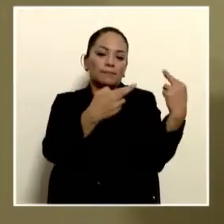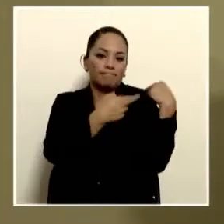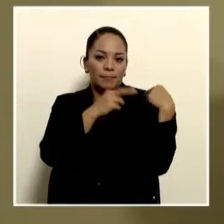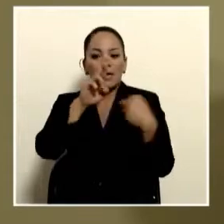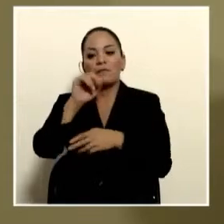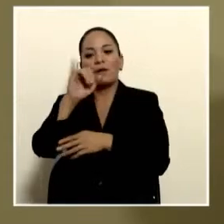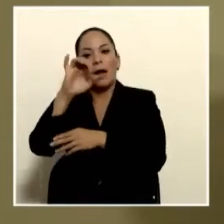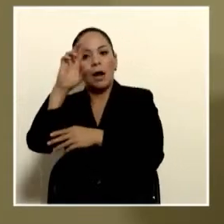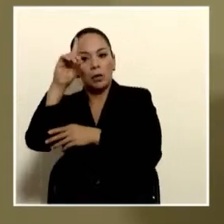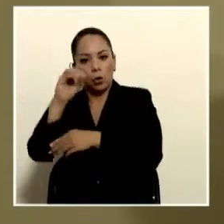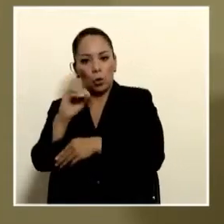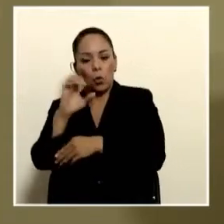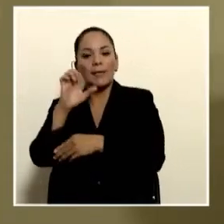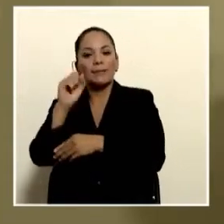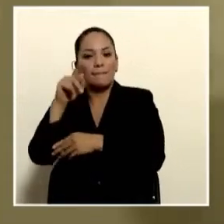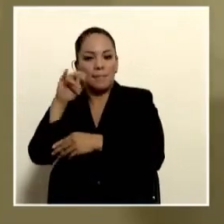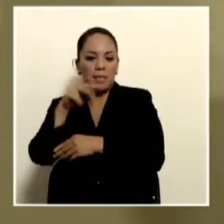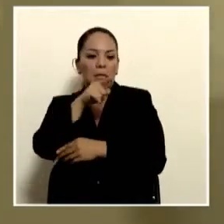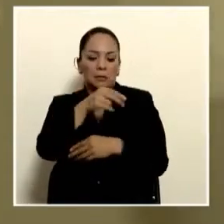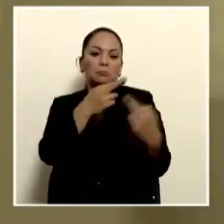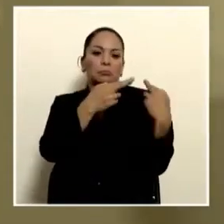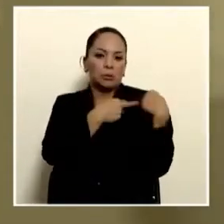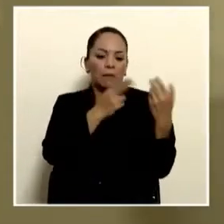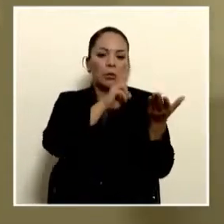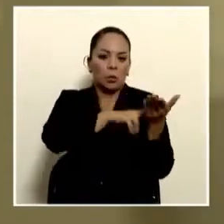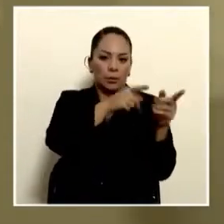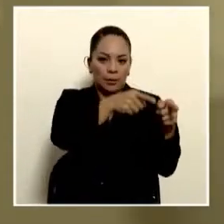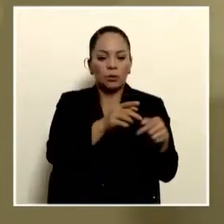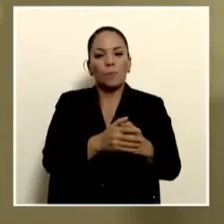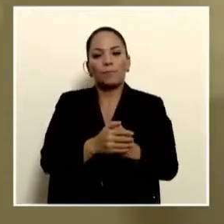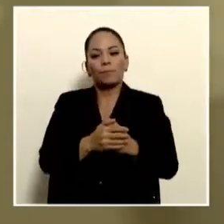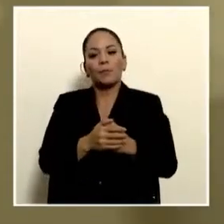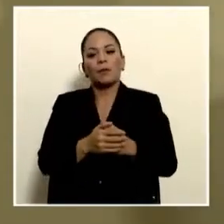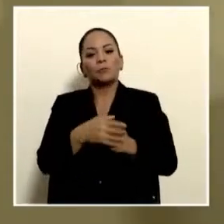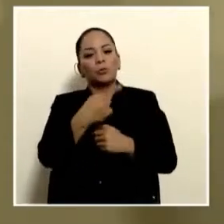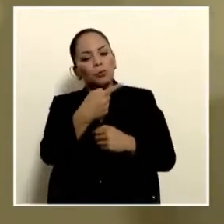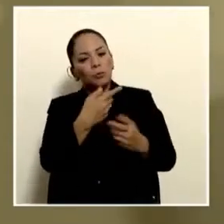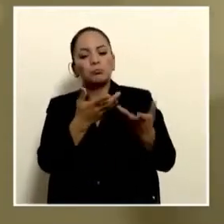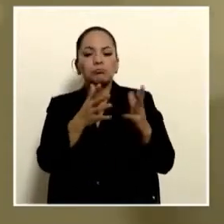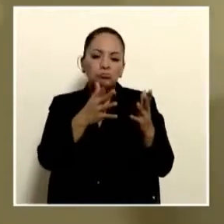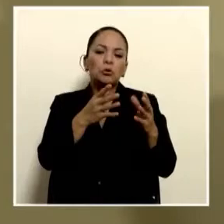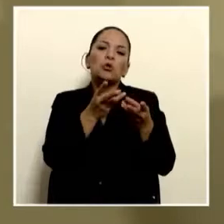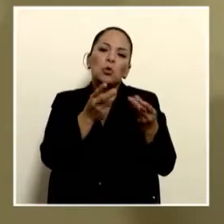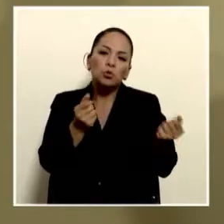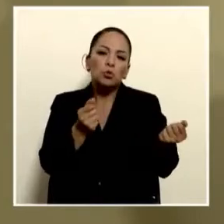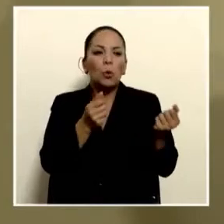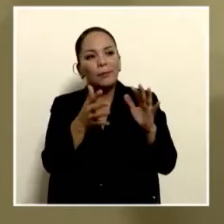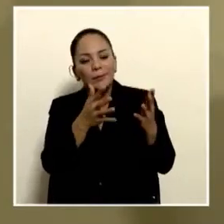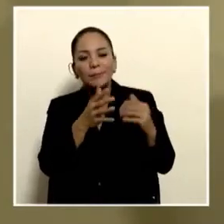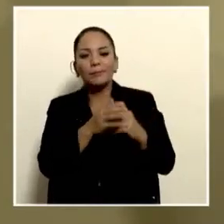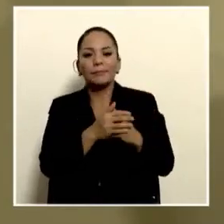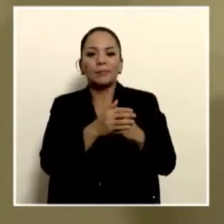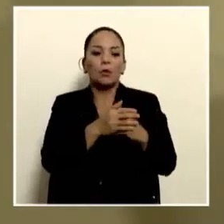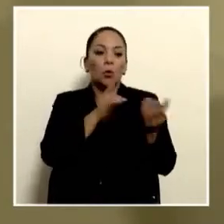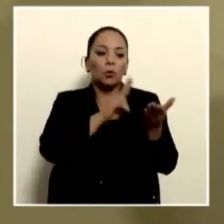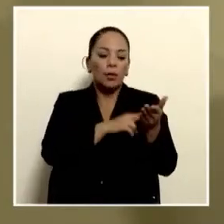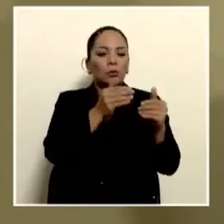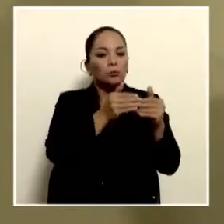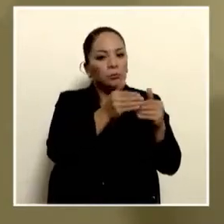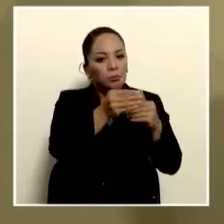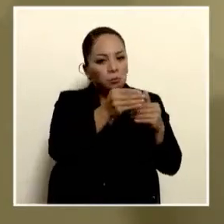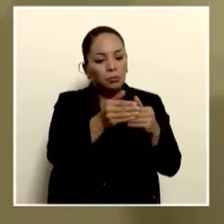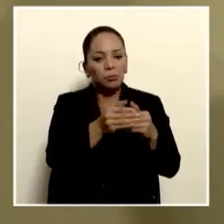Ricardo Espina, y se había llegado a una solución intermedia que era extenderle el contrato por una